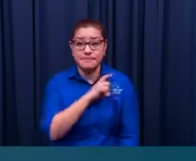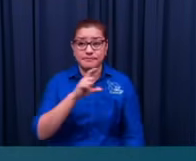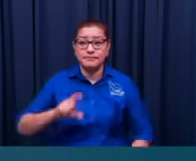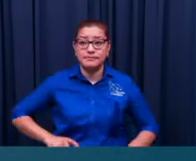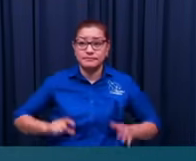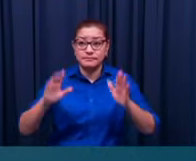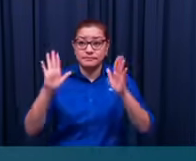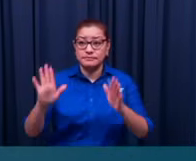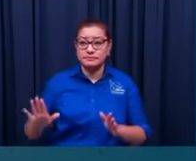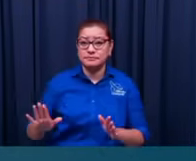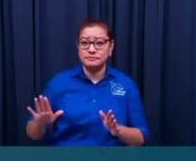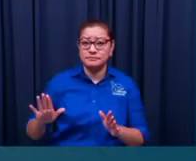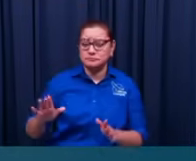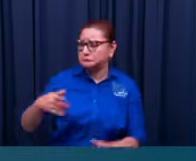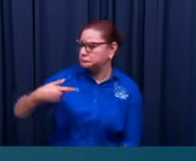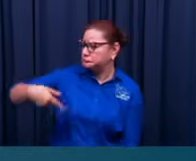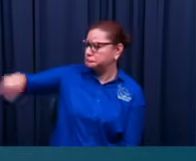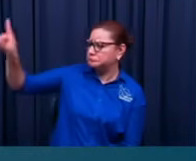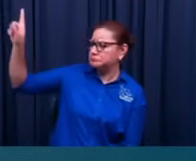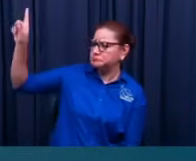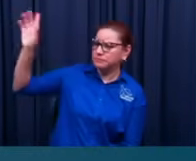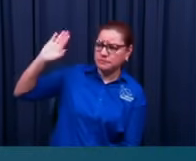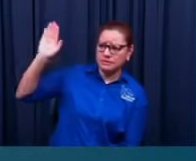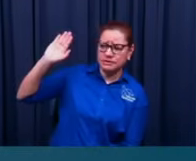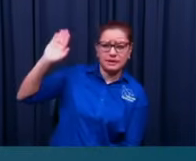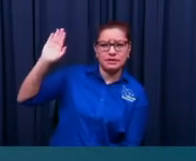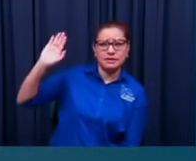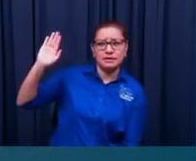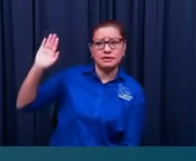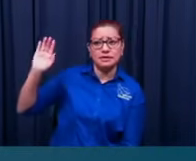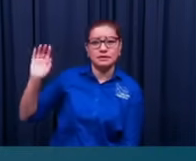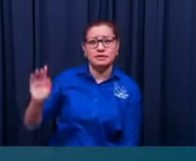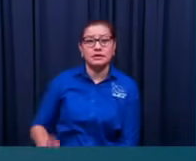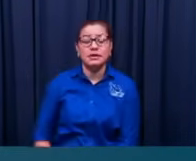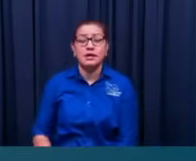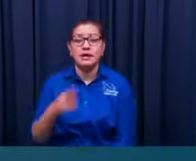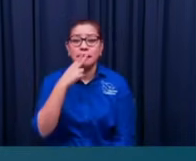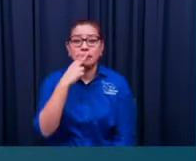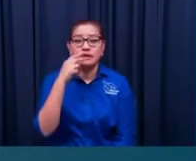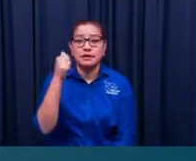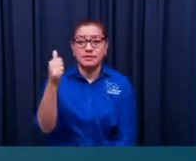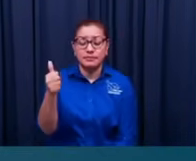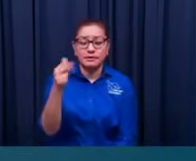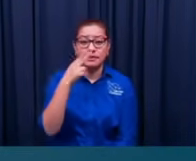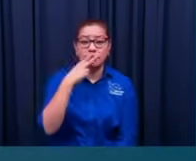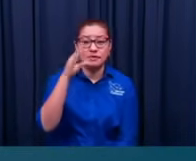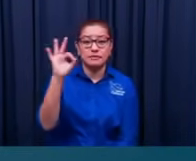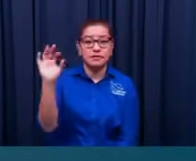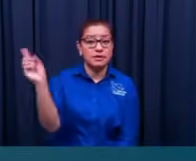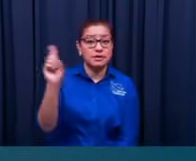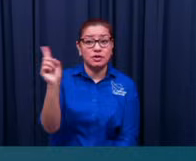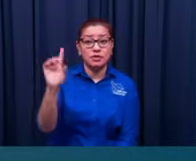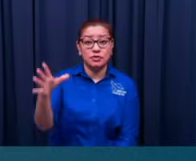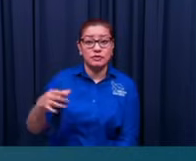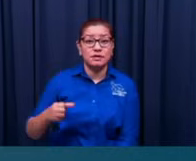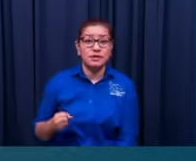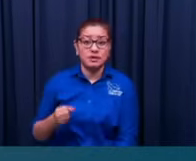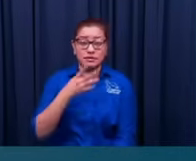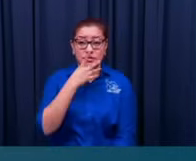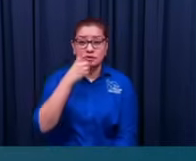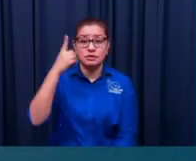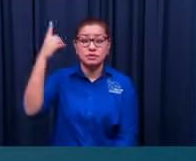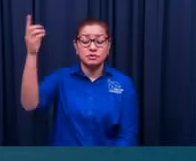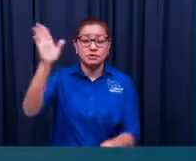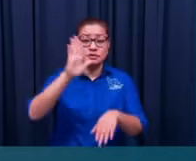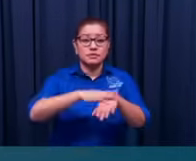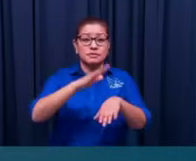quiere ir, se separa, que se separe. En tales casos, el hermano o la hermana no están obligados, sino que Dios nos ha llamado a vivir en